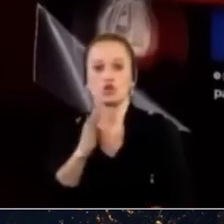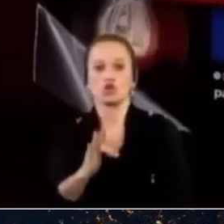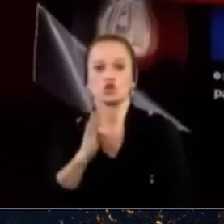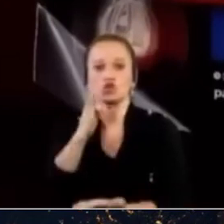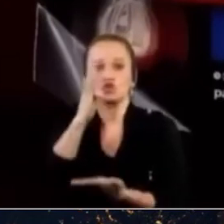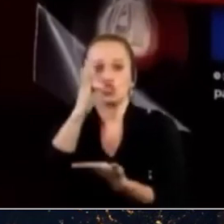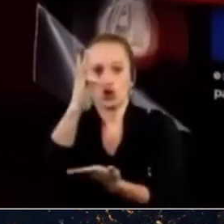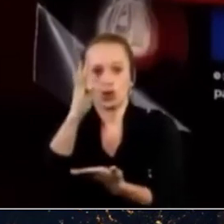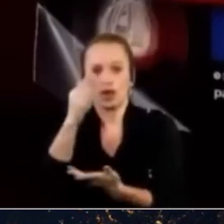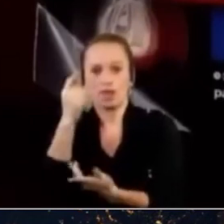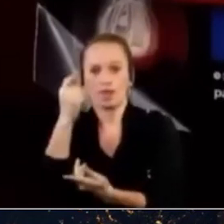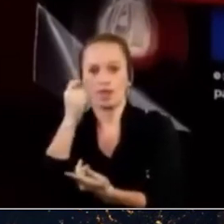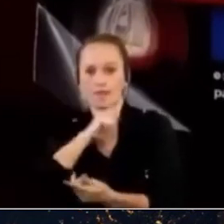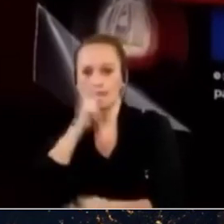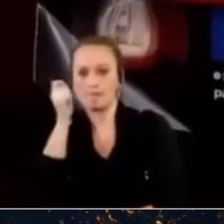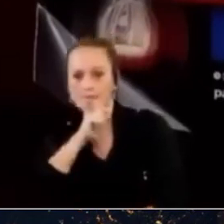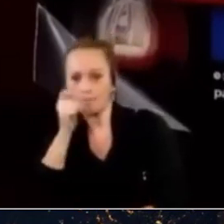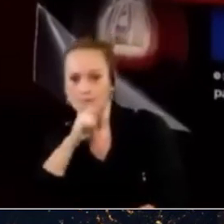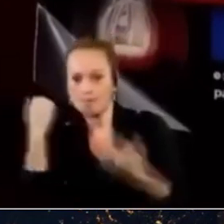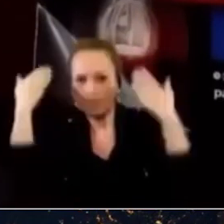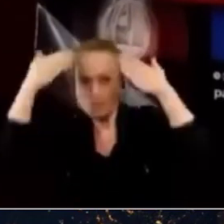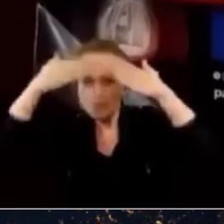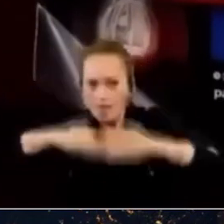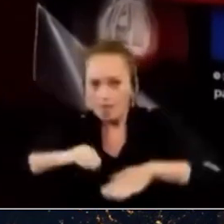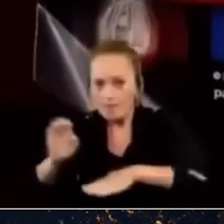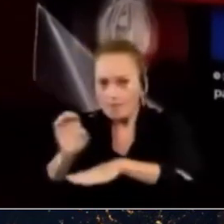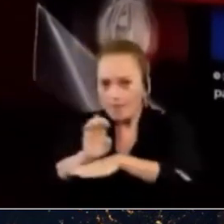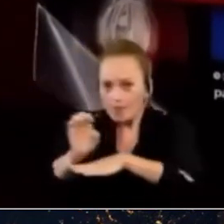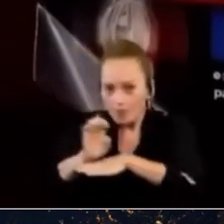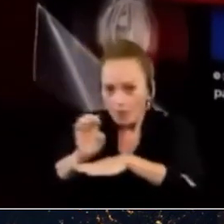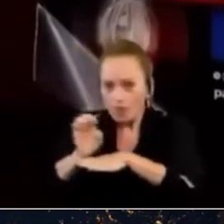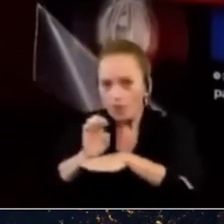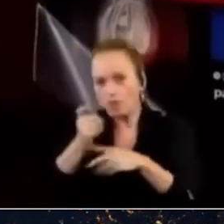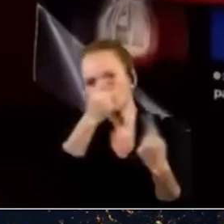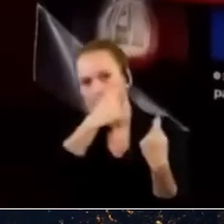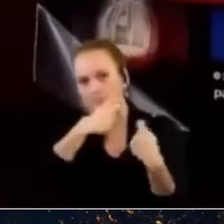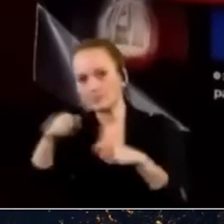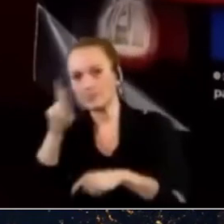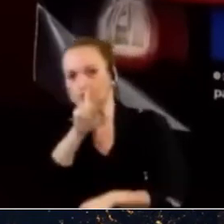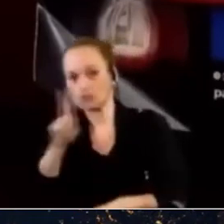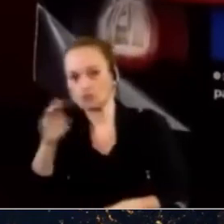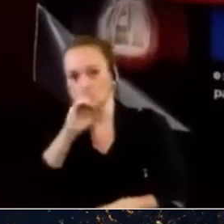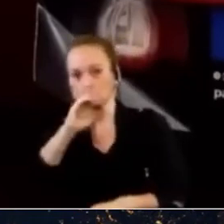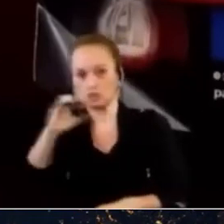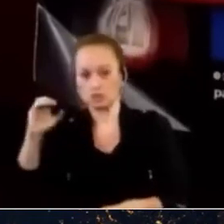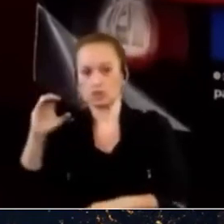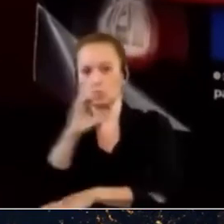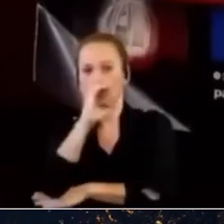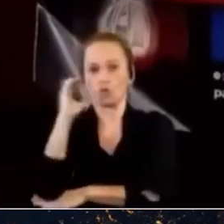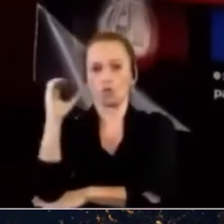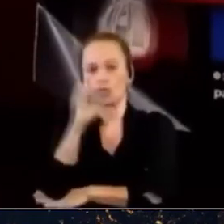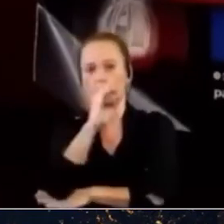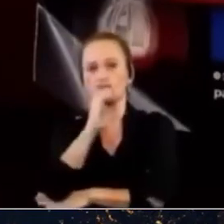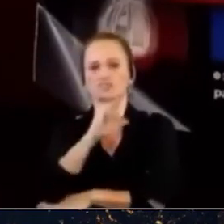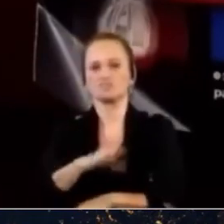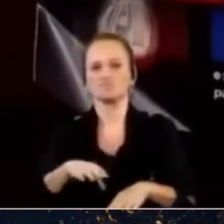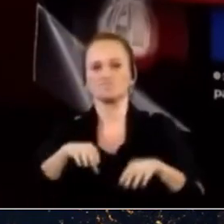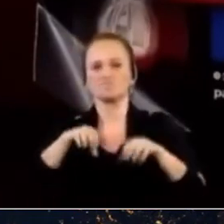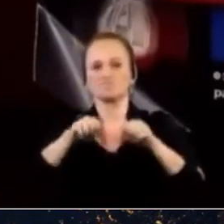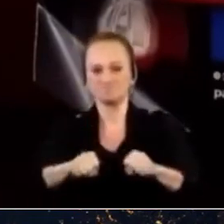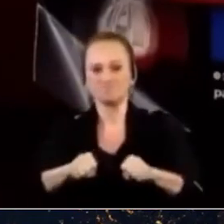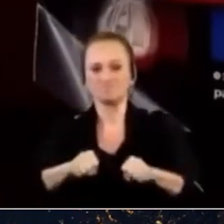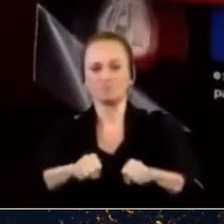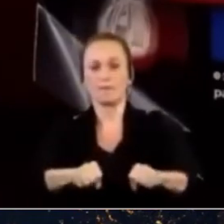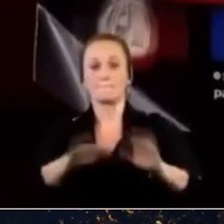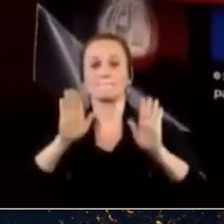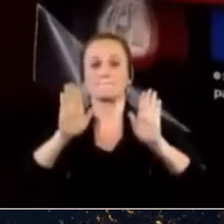de coca que pasa por Ecuador, que les trasladamos la violencia al suroccidente colombiano en la toma guerrillera que llamaron